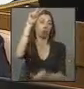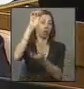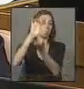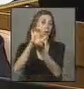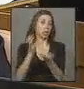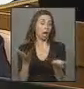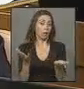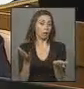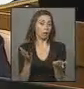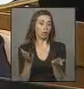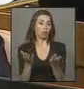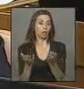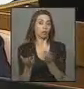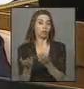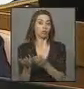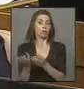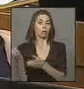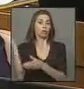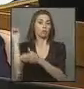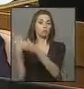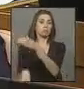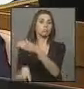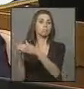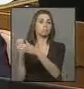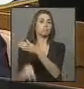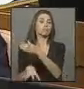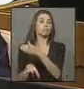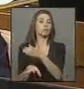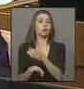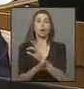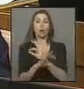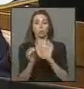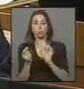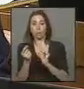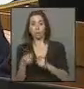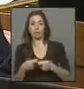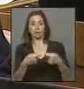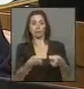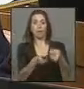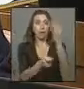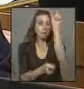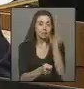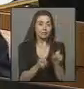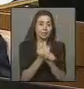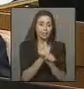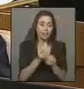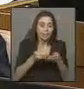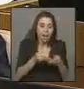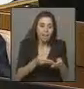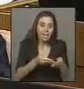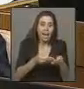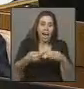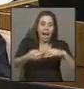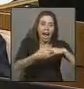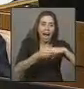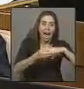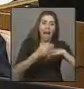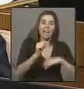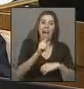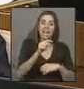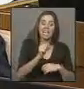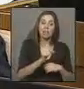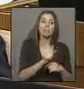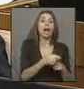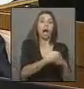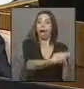terminan en un saco roto en donde los recursos nunca llegan efectivamente al pescador artesanal de la caleta y quedan supeditados